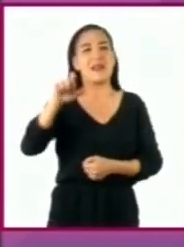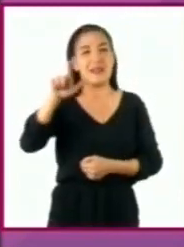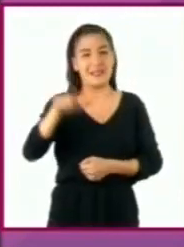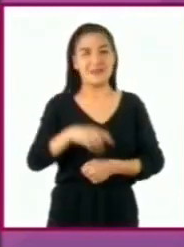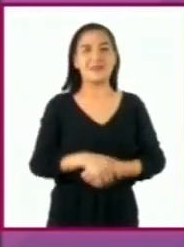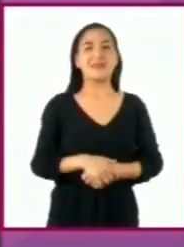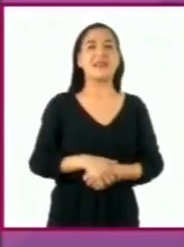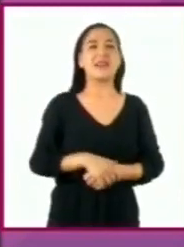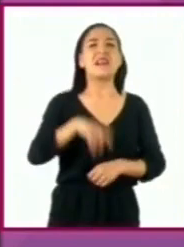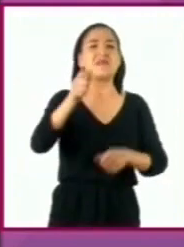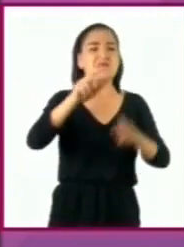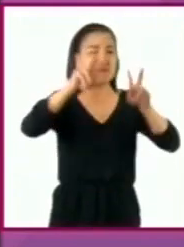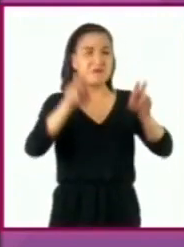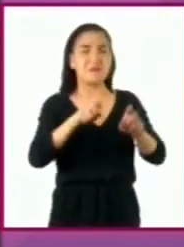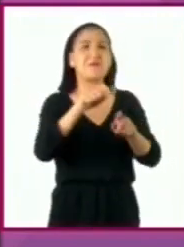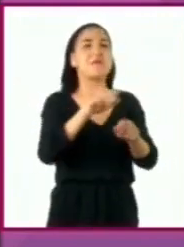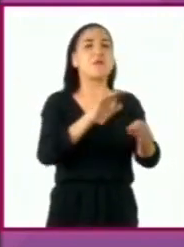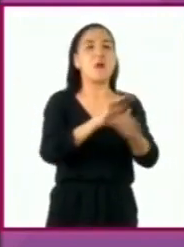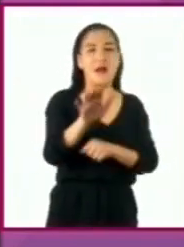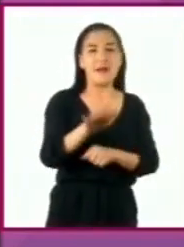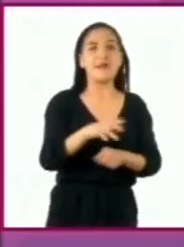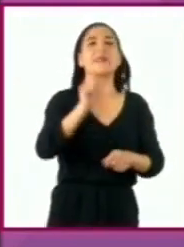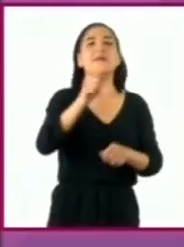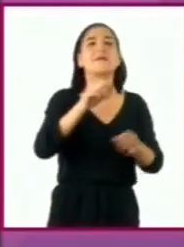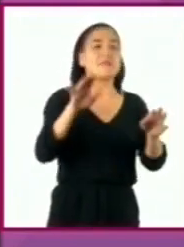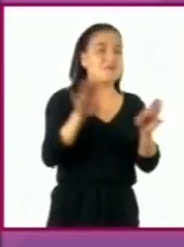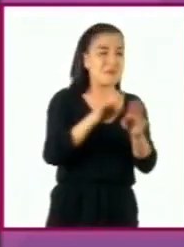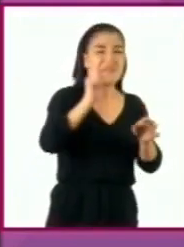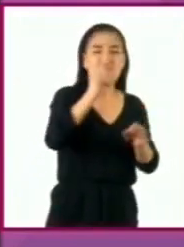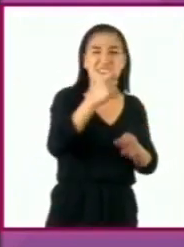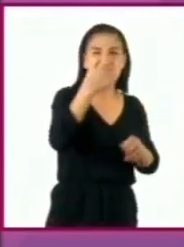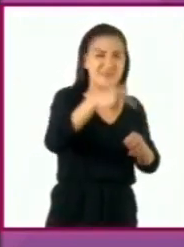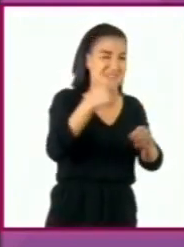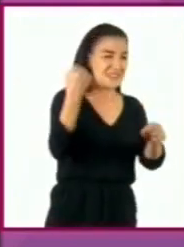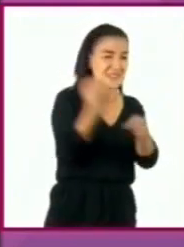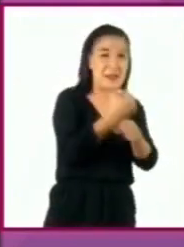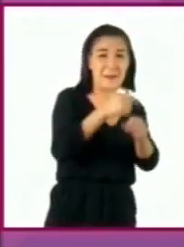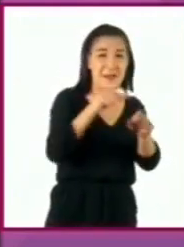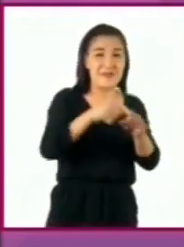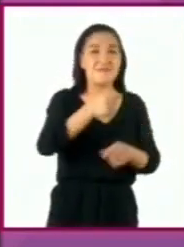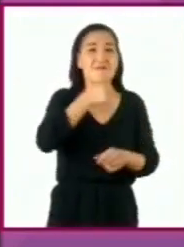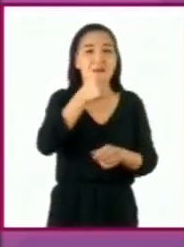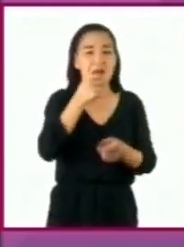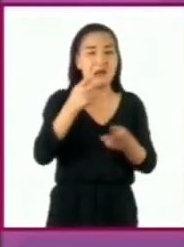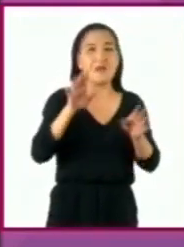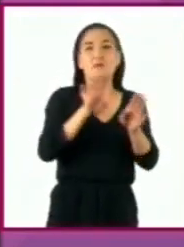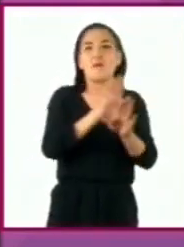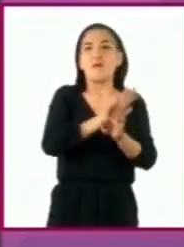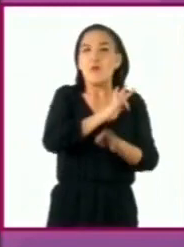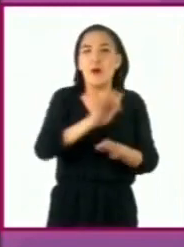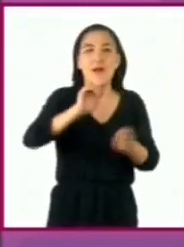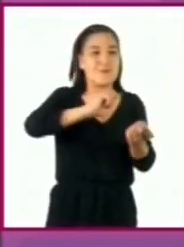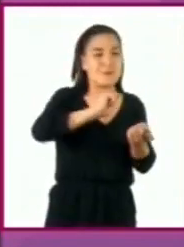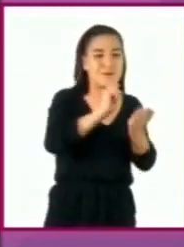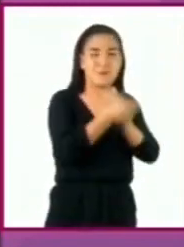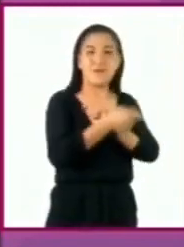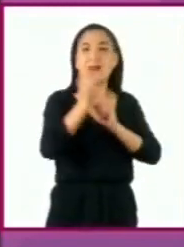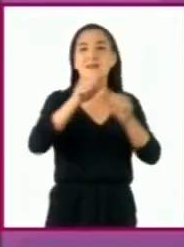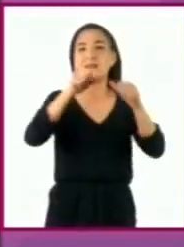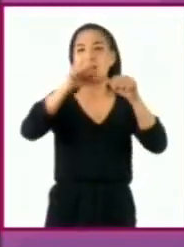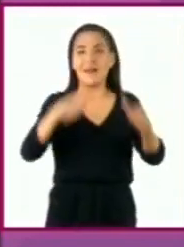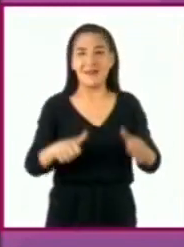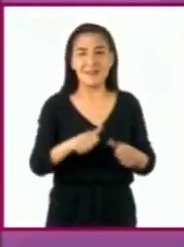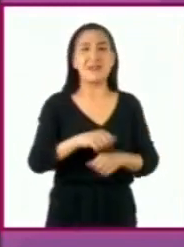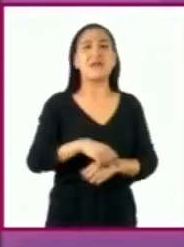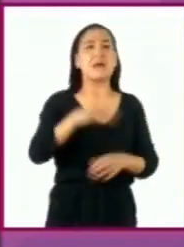tema aborda el texto? El cómo la pintura de unos zapatos viejos se convierte en una expresión del arte. ¿Es adecuado el